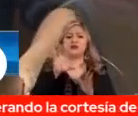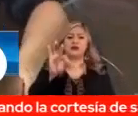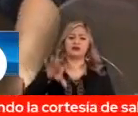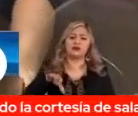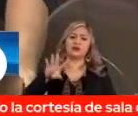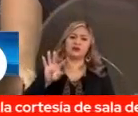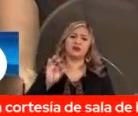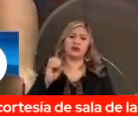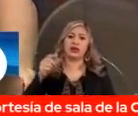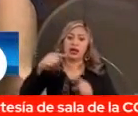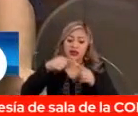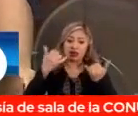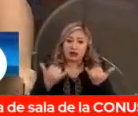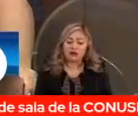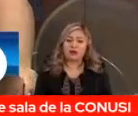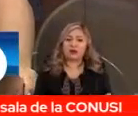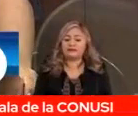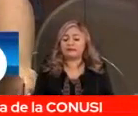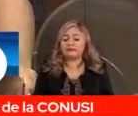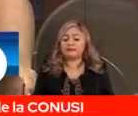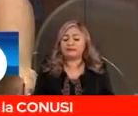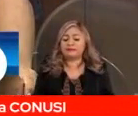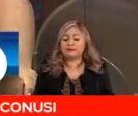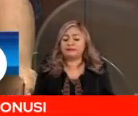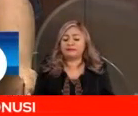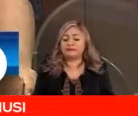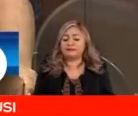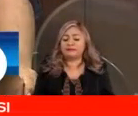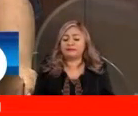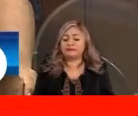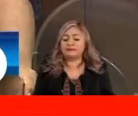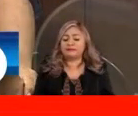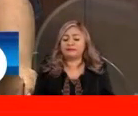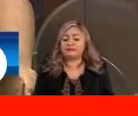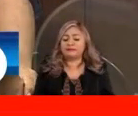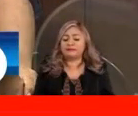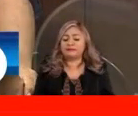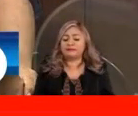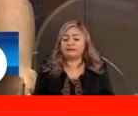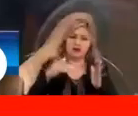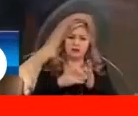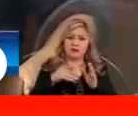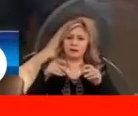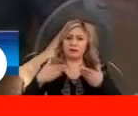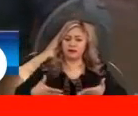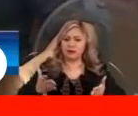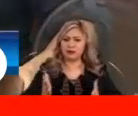aquí. Eso es lo que garantiza que más de 400.000 panameños padezcan de